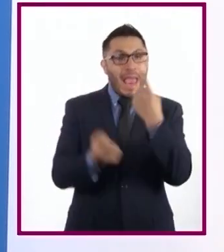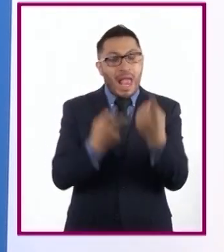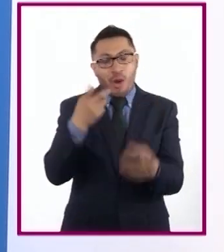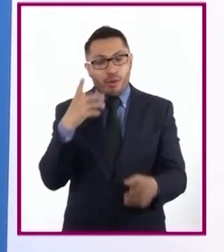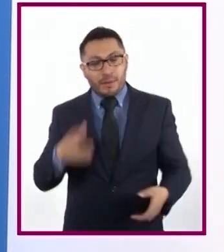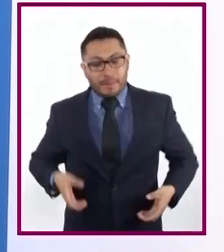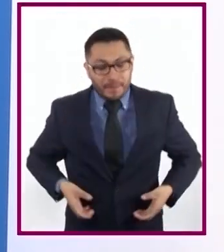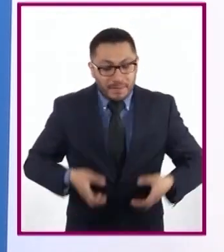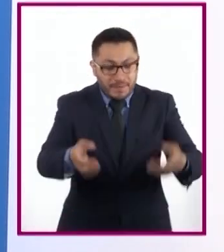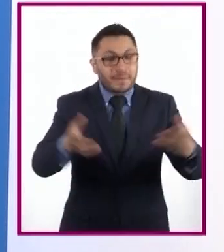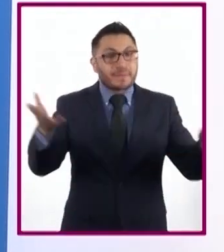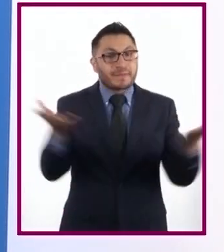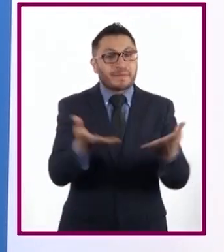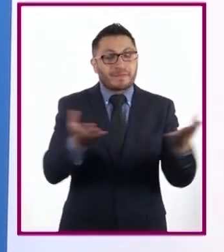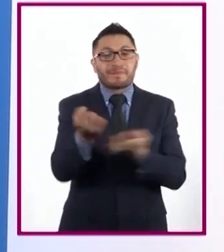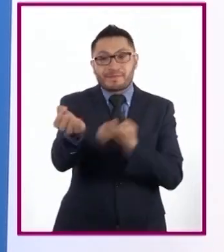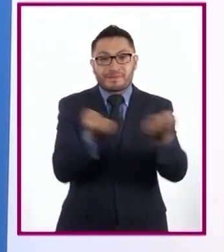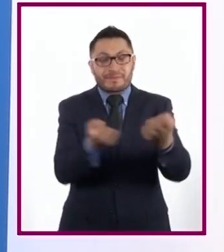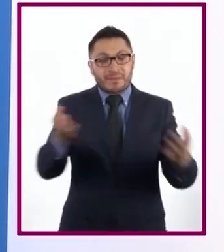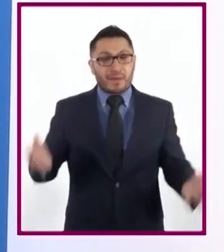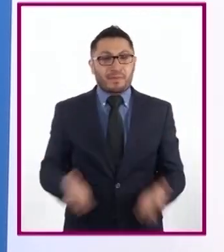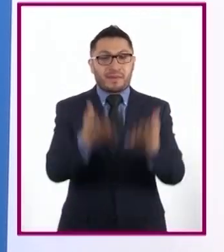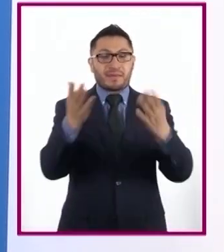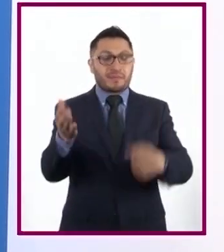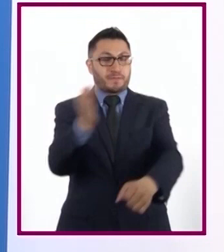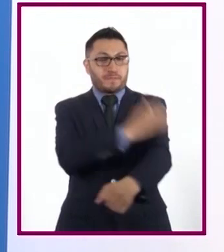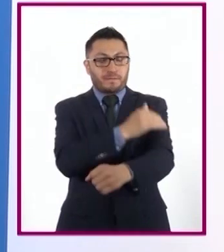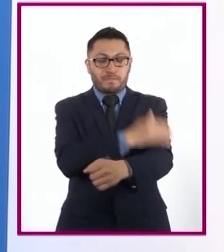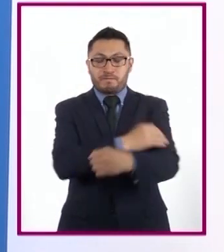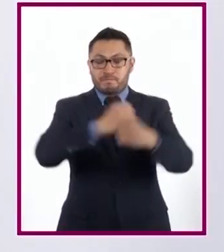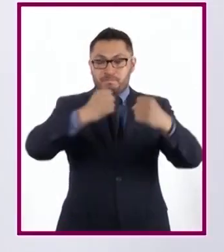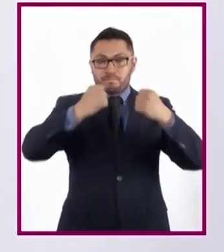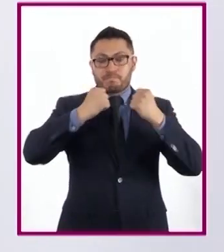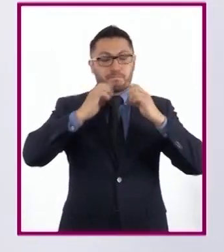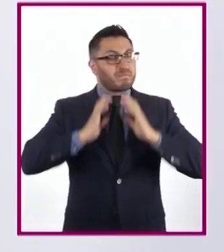puede hacer ejercicio para fortalecer los músculos del cuerpo.